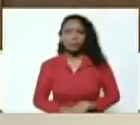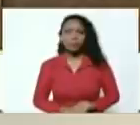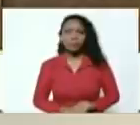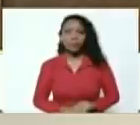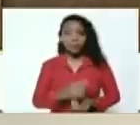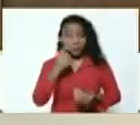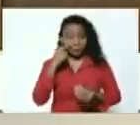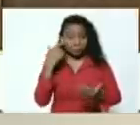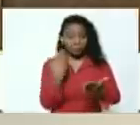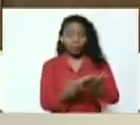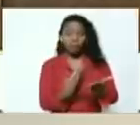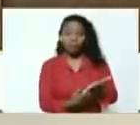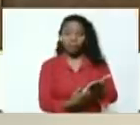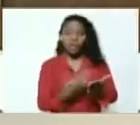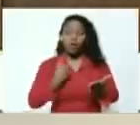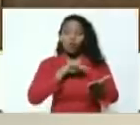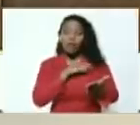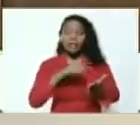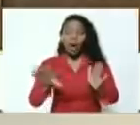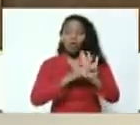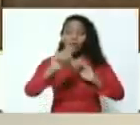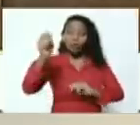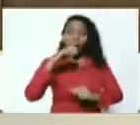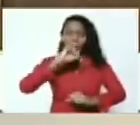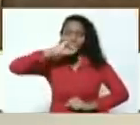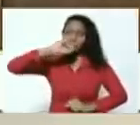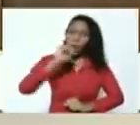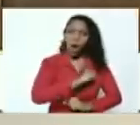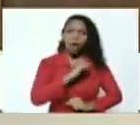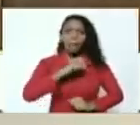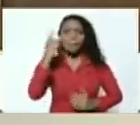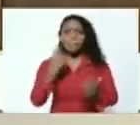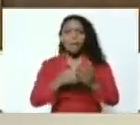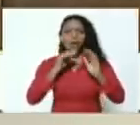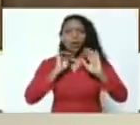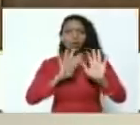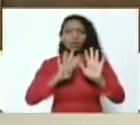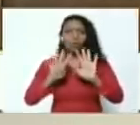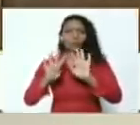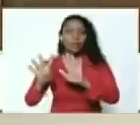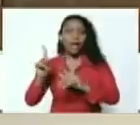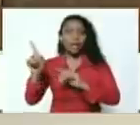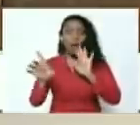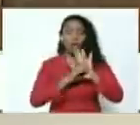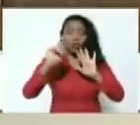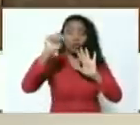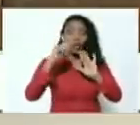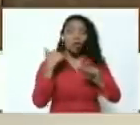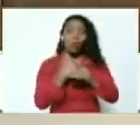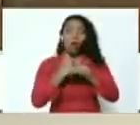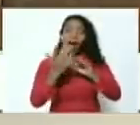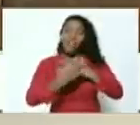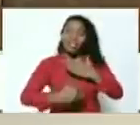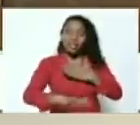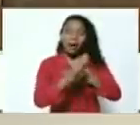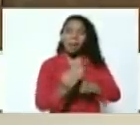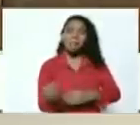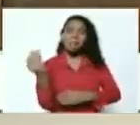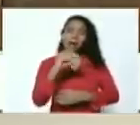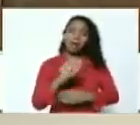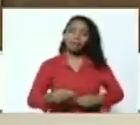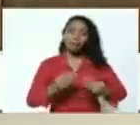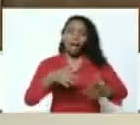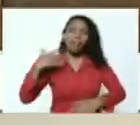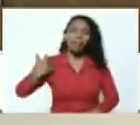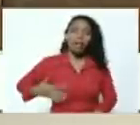Y verán que nuestra constitución amada del año 99 es la constitución más avanzada, más garantista en